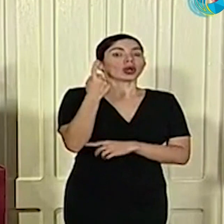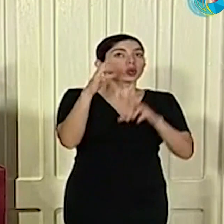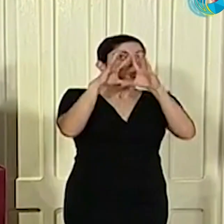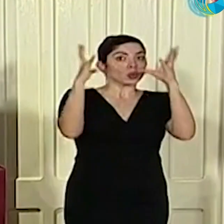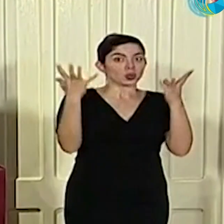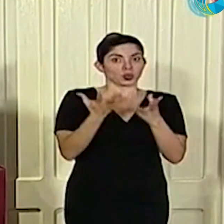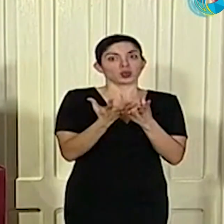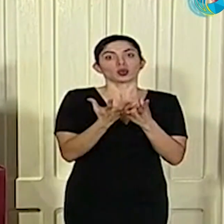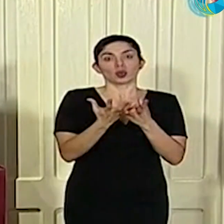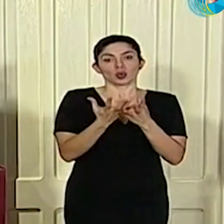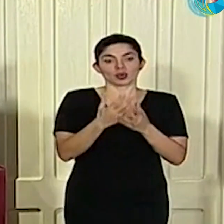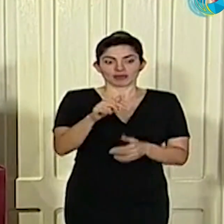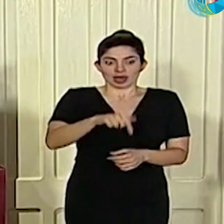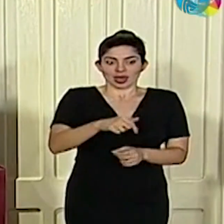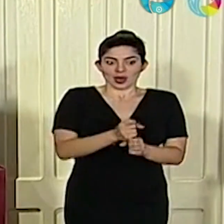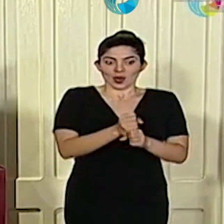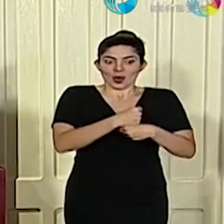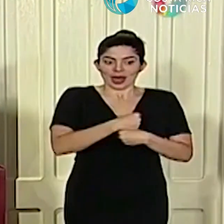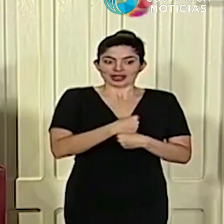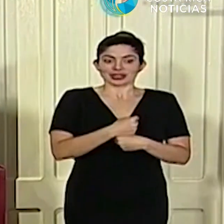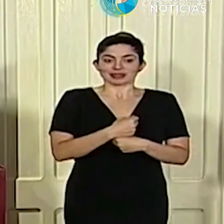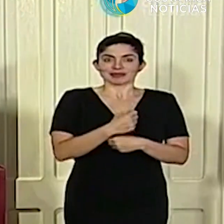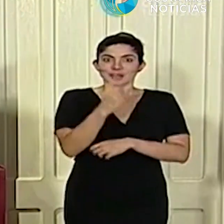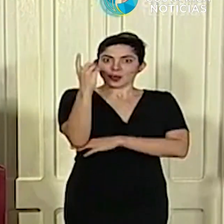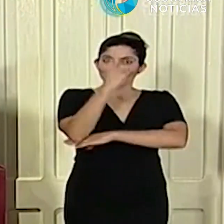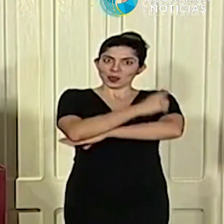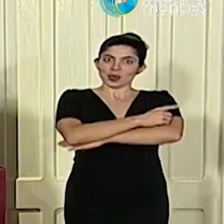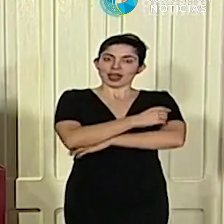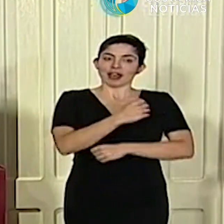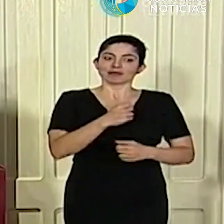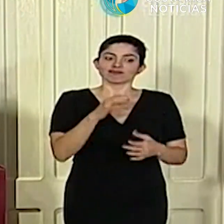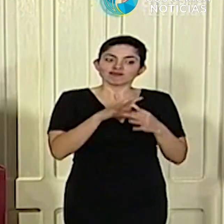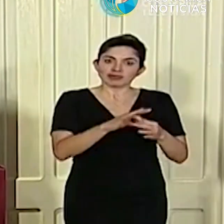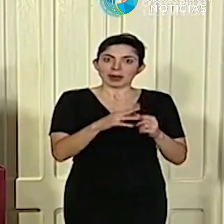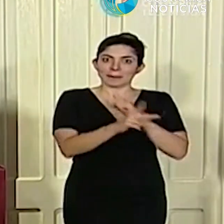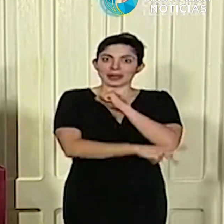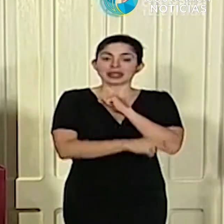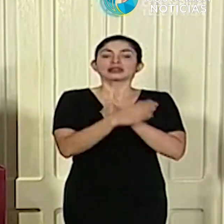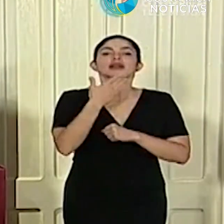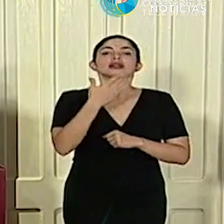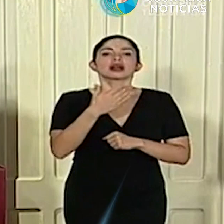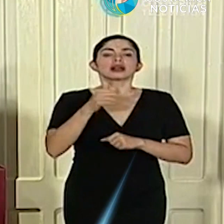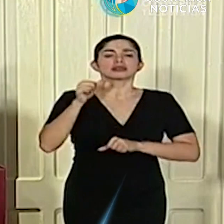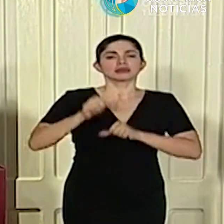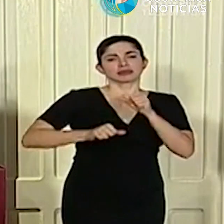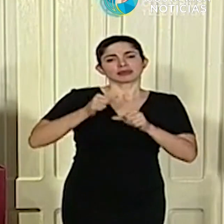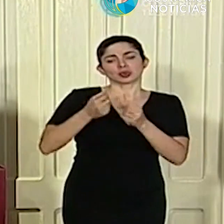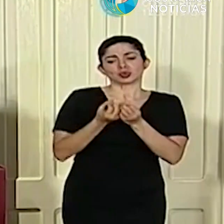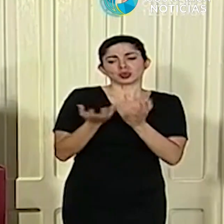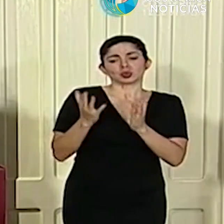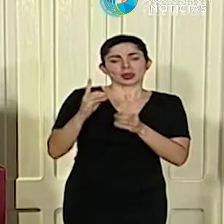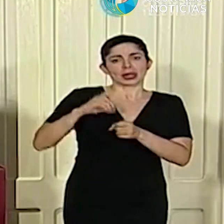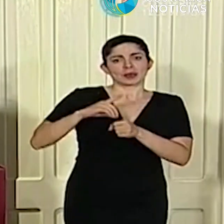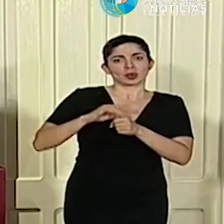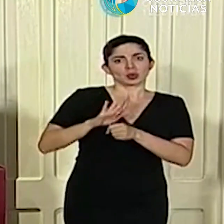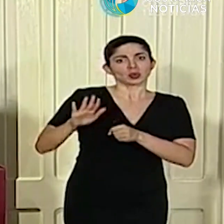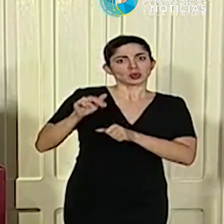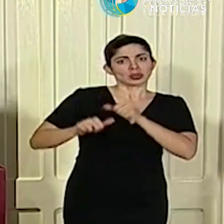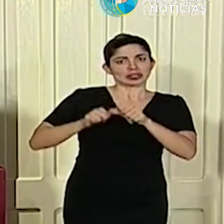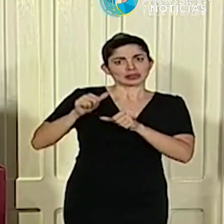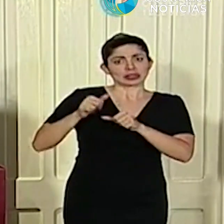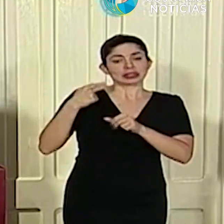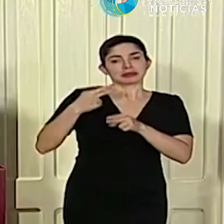mundo, que hoy hacemos un día patrio, gracias al esfuerzo de muchos diputados y diputadas.